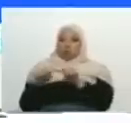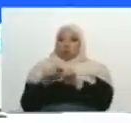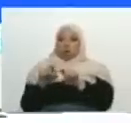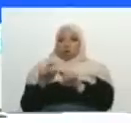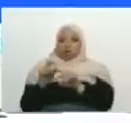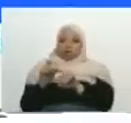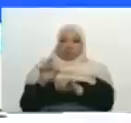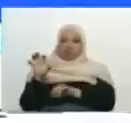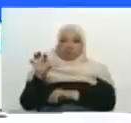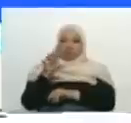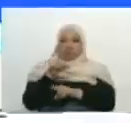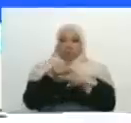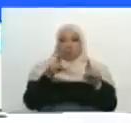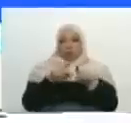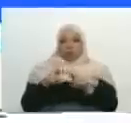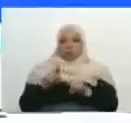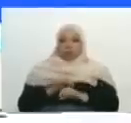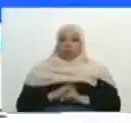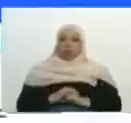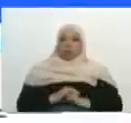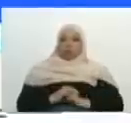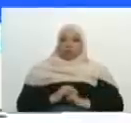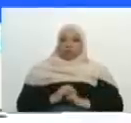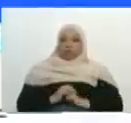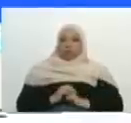Y aquí viene algo, porque ahora